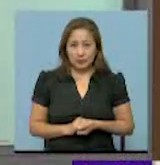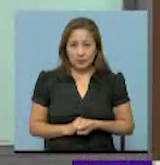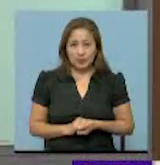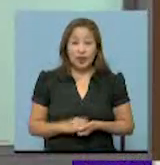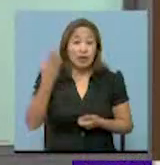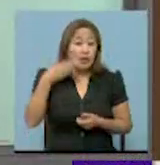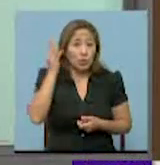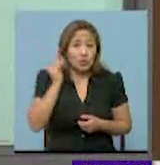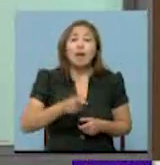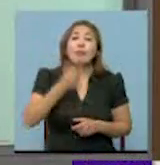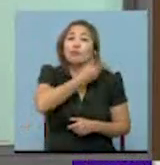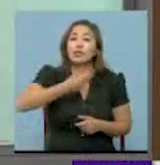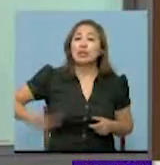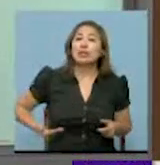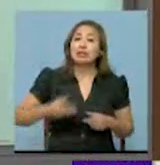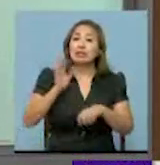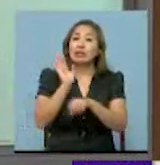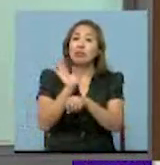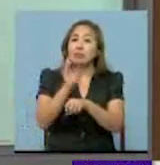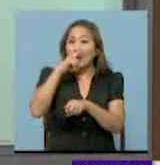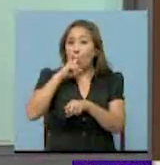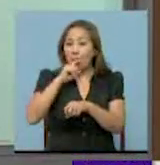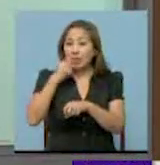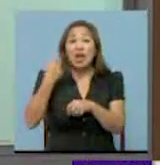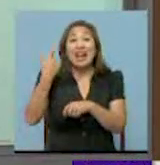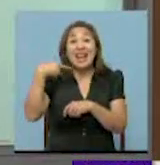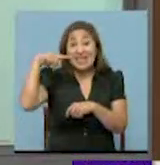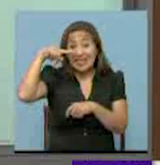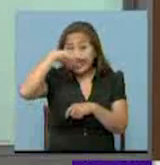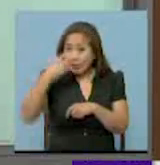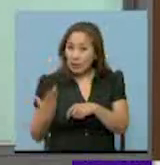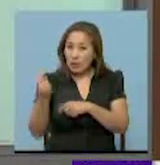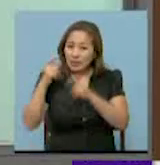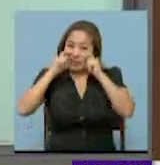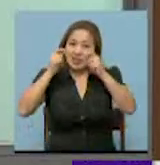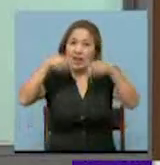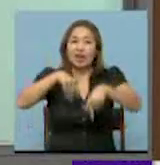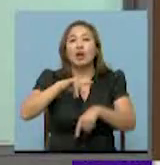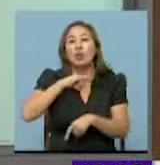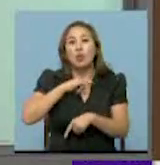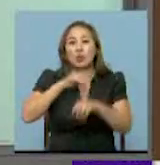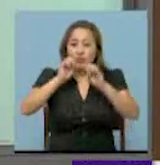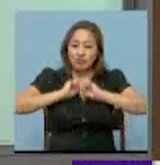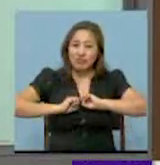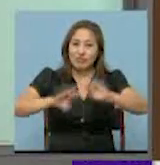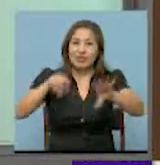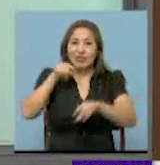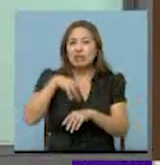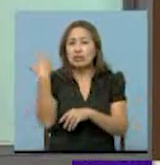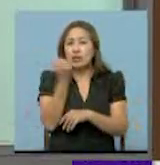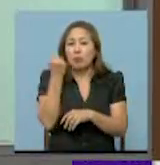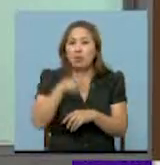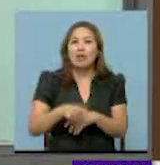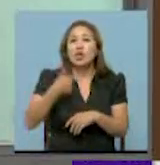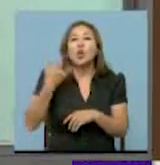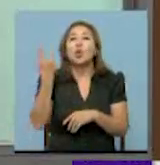Y escuchábamos la palabra del presidente Mauricio Macri en su séptima visita a nuestra provincia y con este lanzamiento tan importante